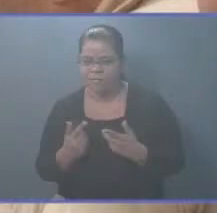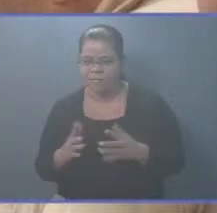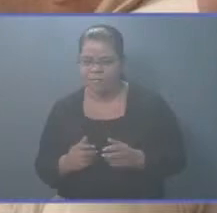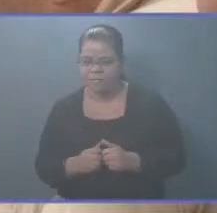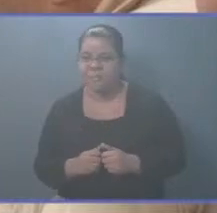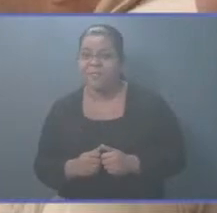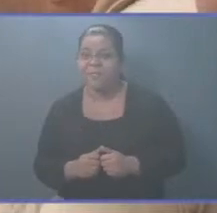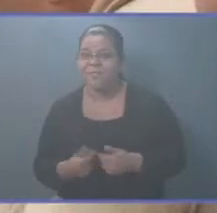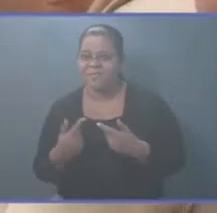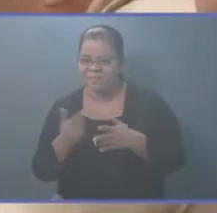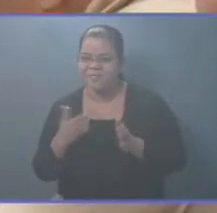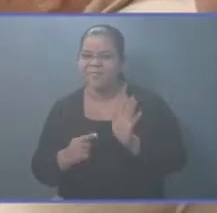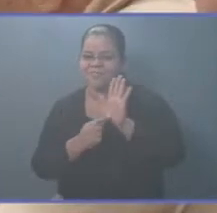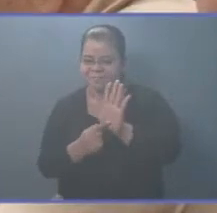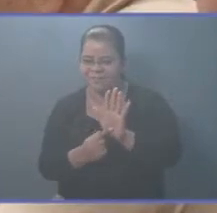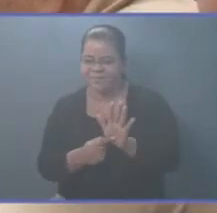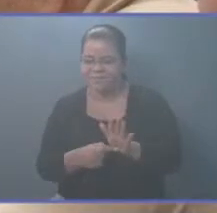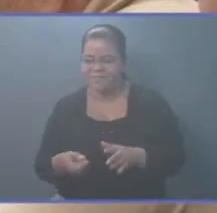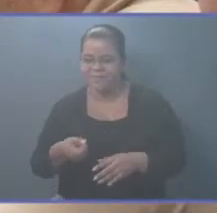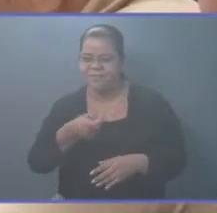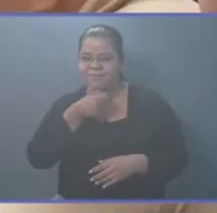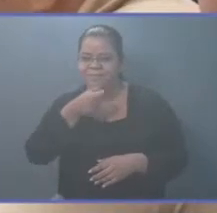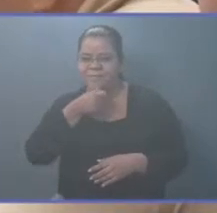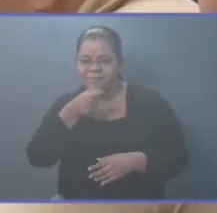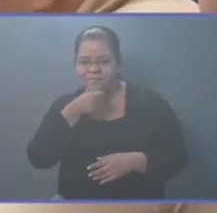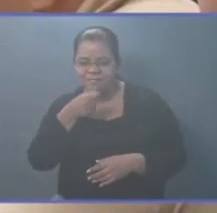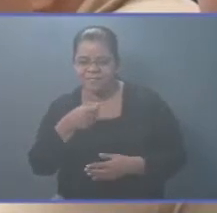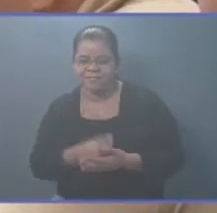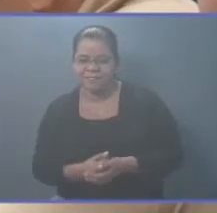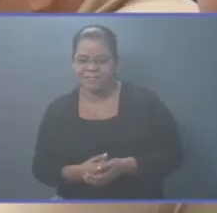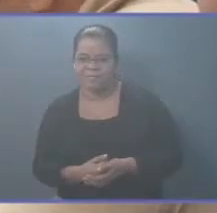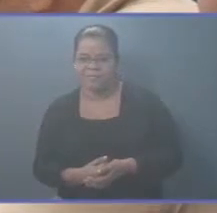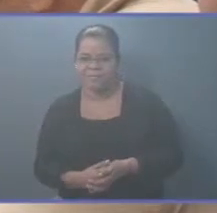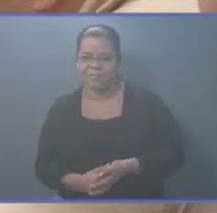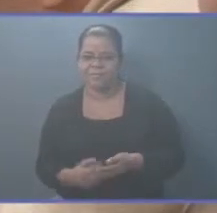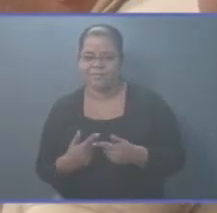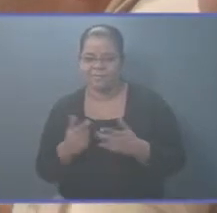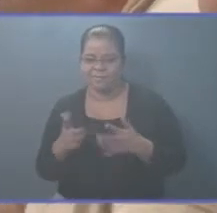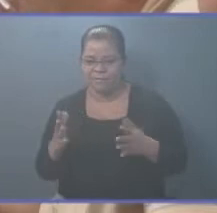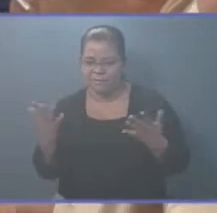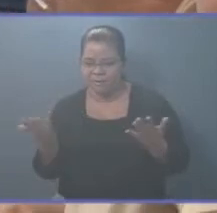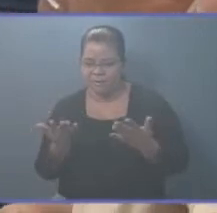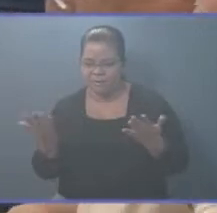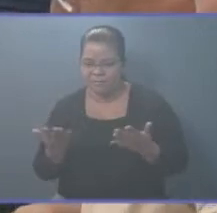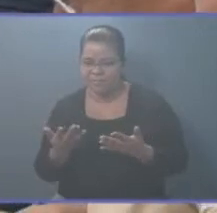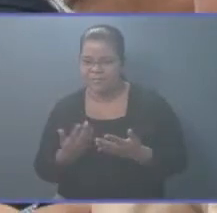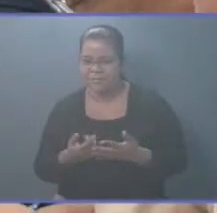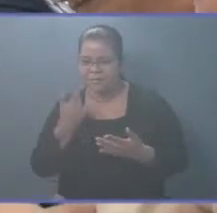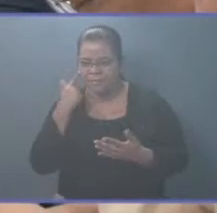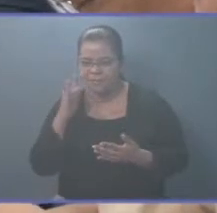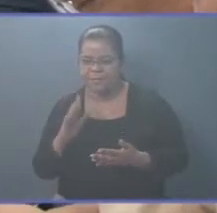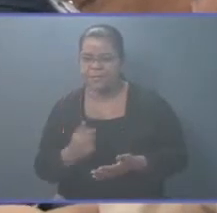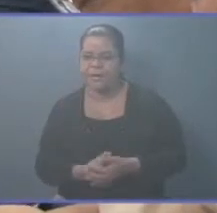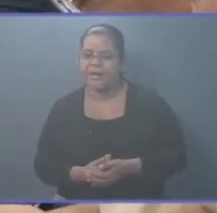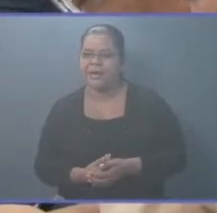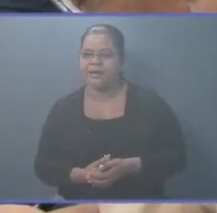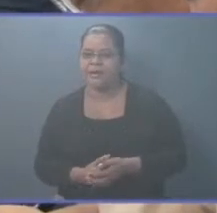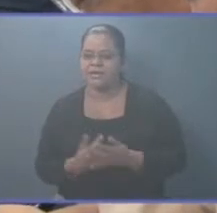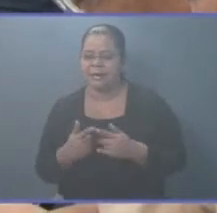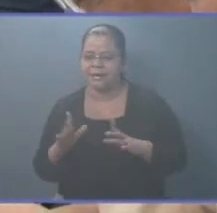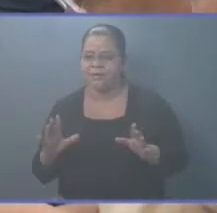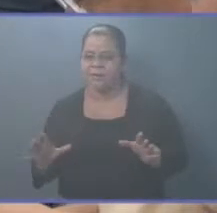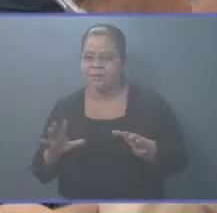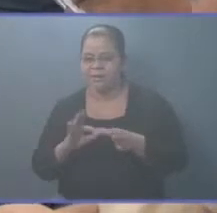actas, presentan sus informes, también si han realizado inspecciones, por ejemplo, han realizado